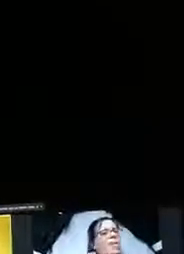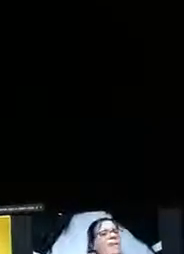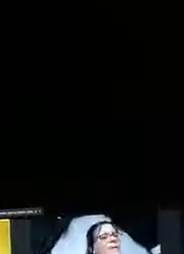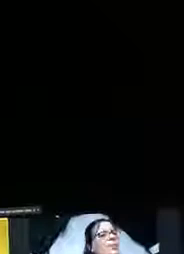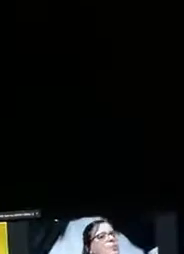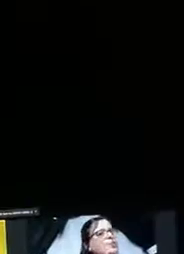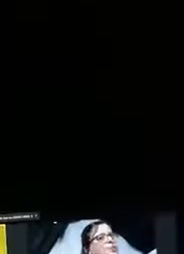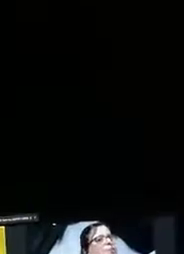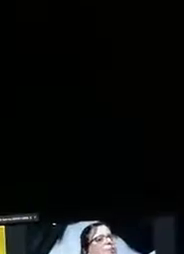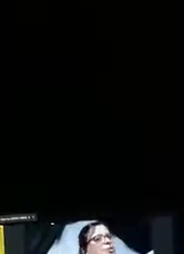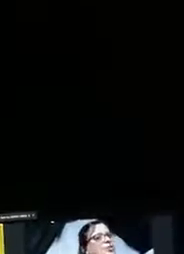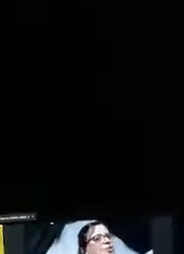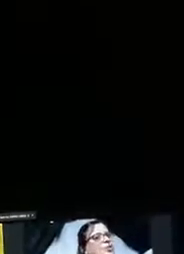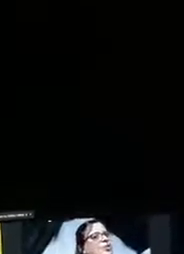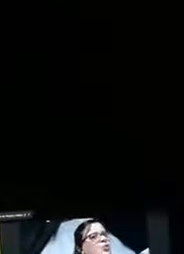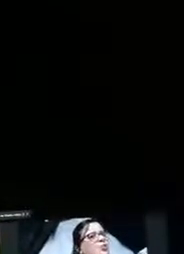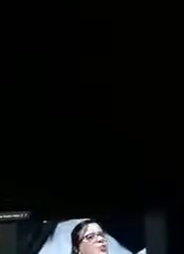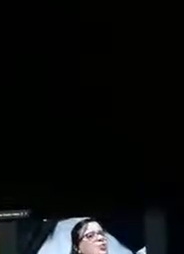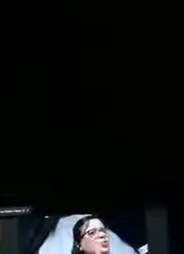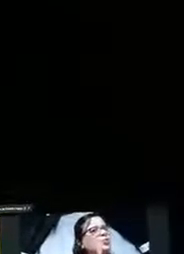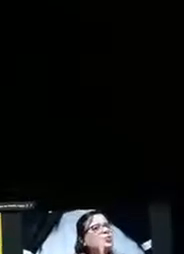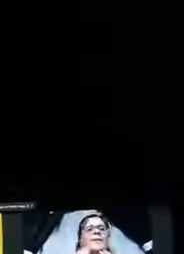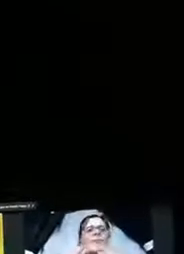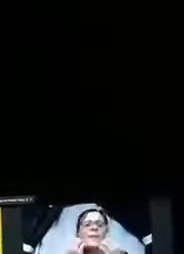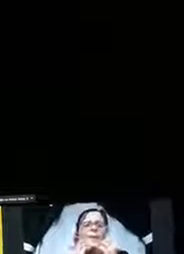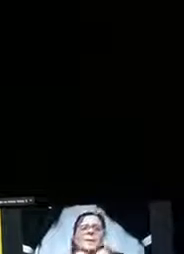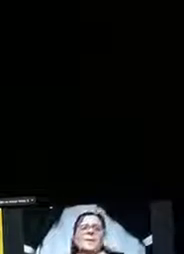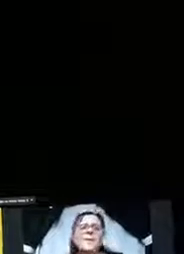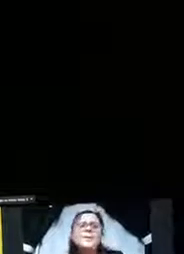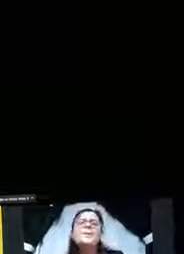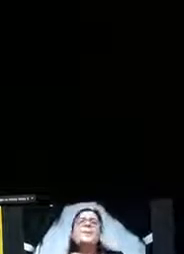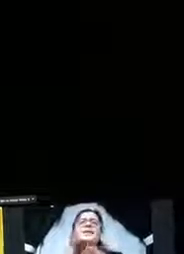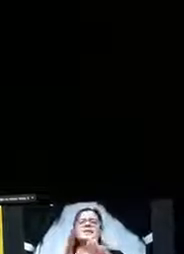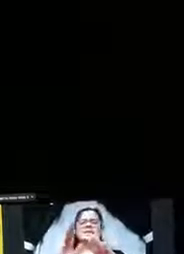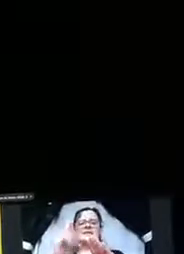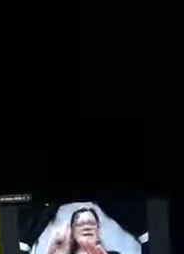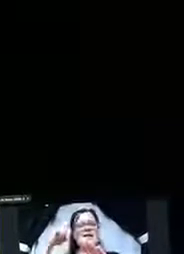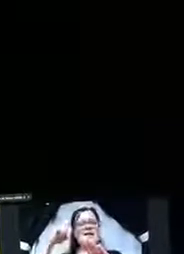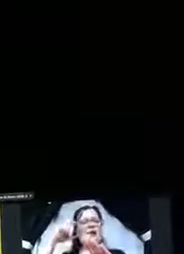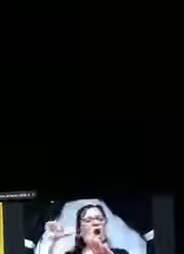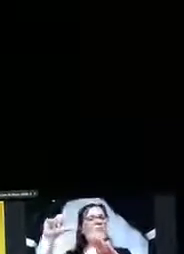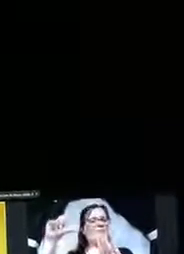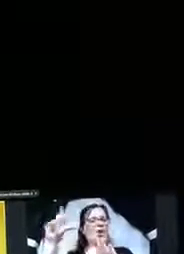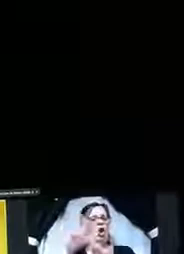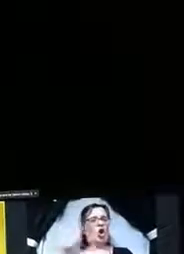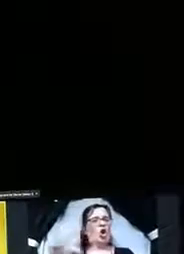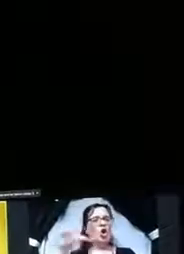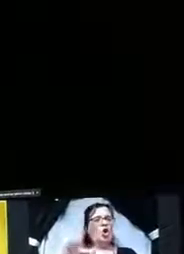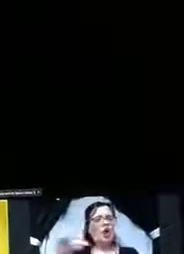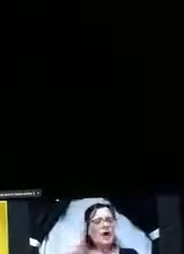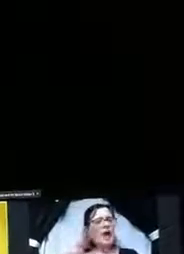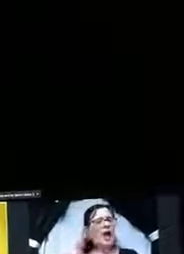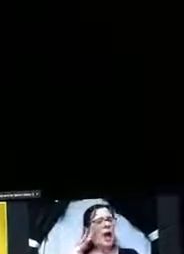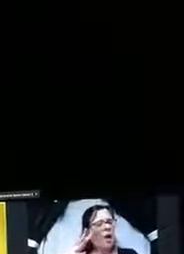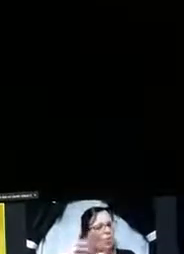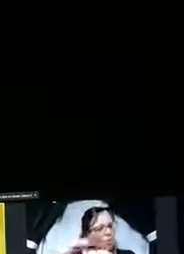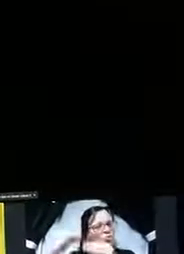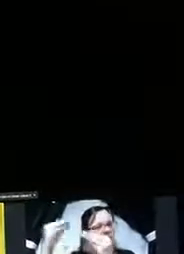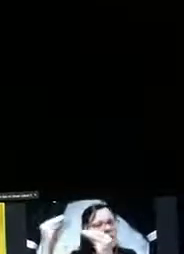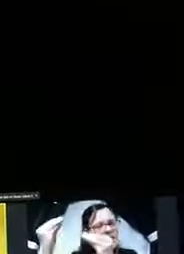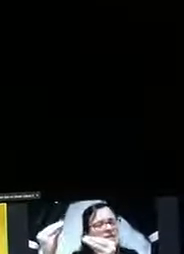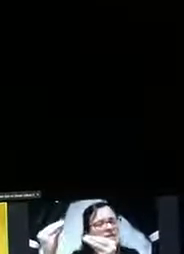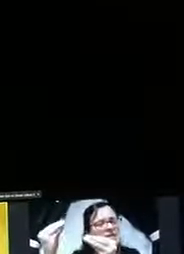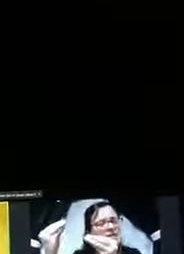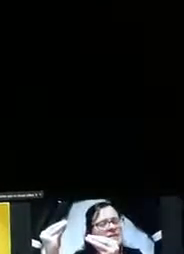que ese es el punto donde tenemos que empezar a pensarlo. Logogenia en muchas ocasiones acompaña el